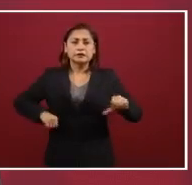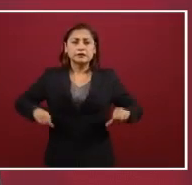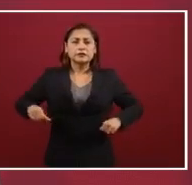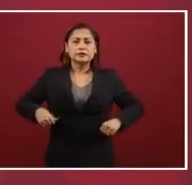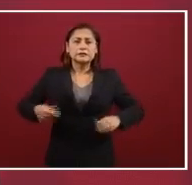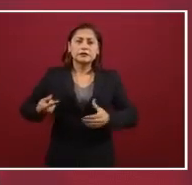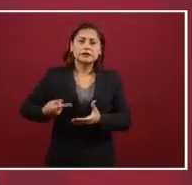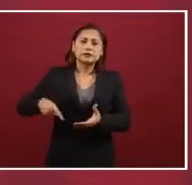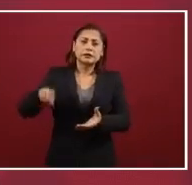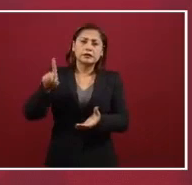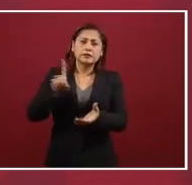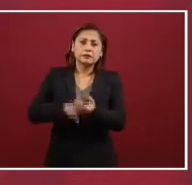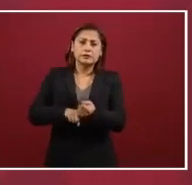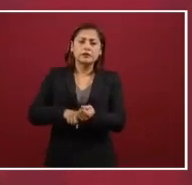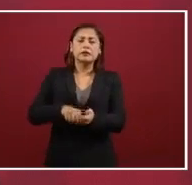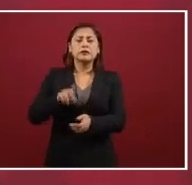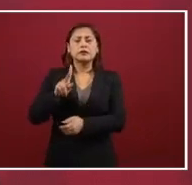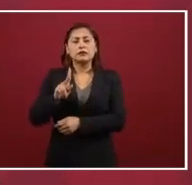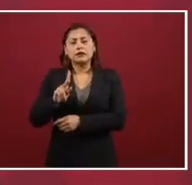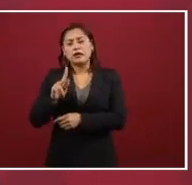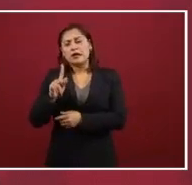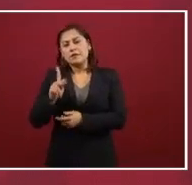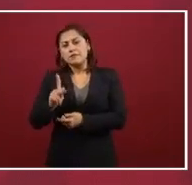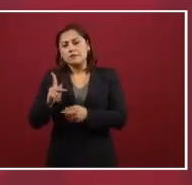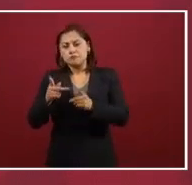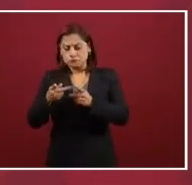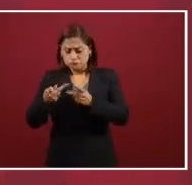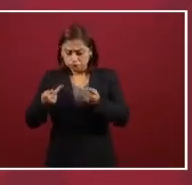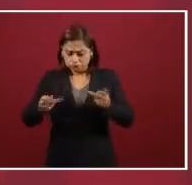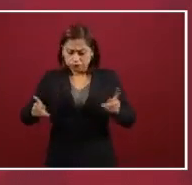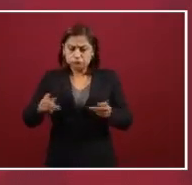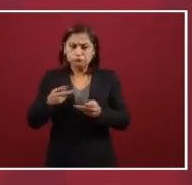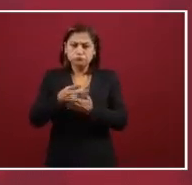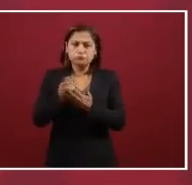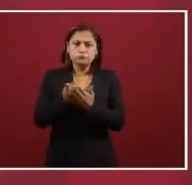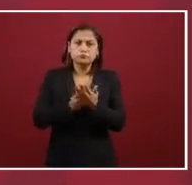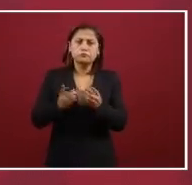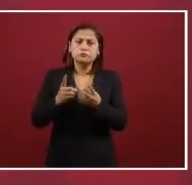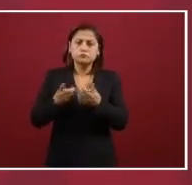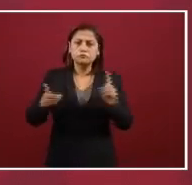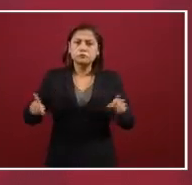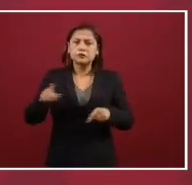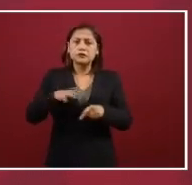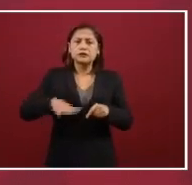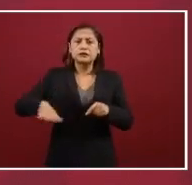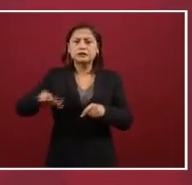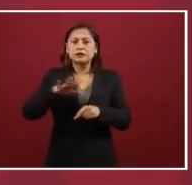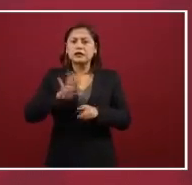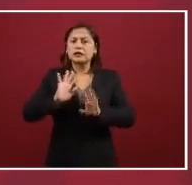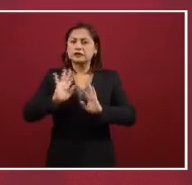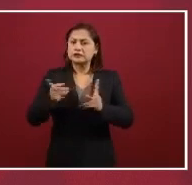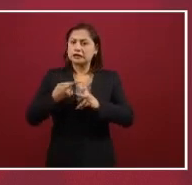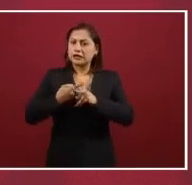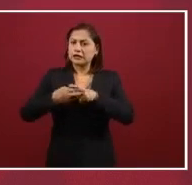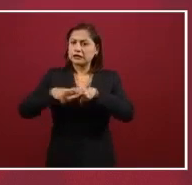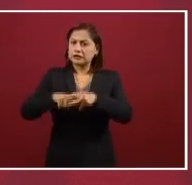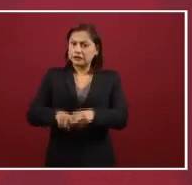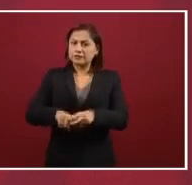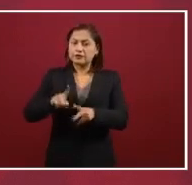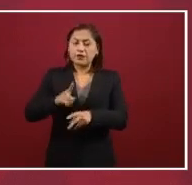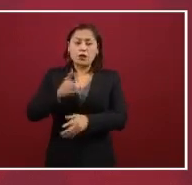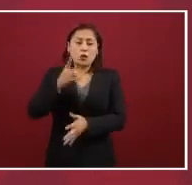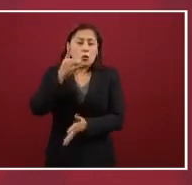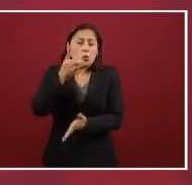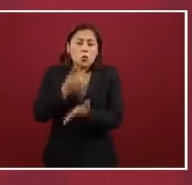Integral. Somos el único país del mundo que está creando un número de empleos mayor